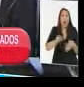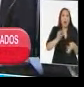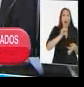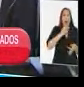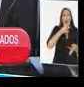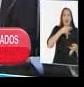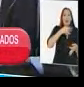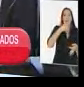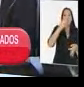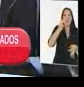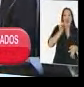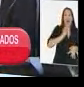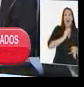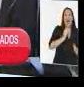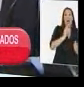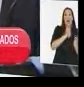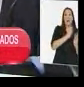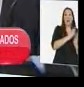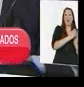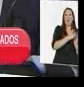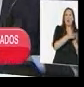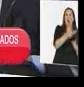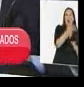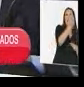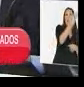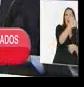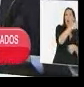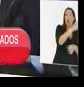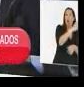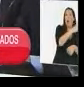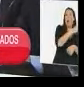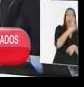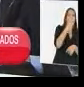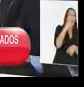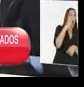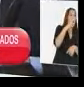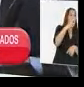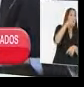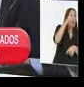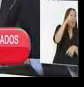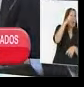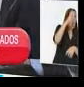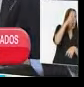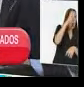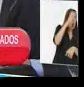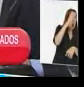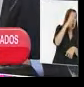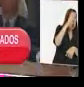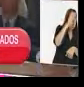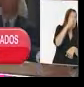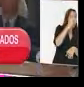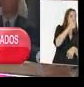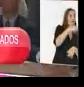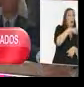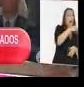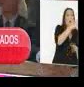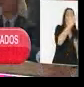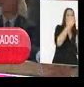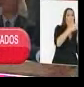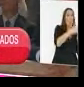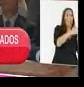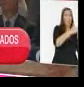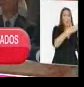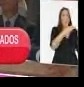si son lo que algunos creen que son. Te quiero volver sobre las elecciones concretas, las de octubre, ¿no? Vos sabés muy bien que en estos años de